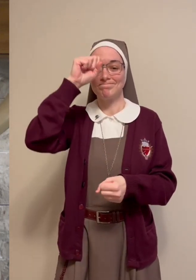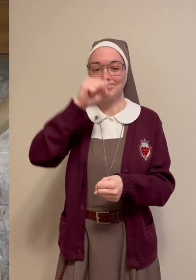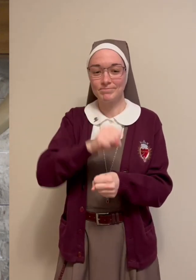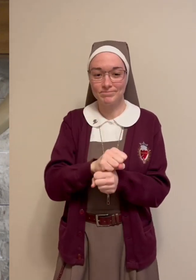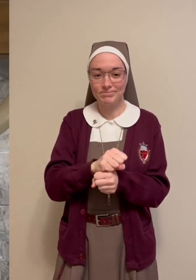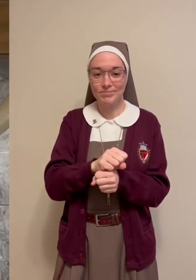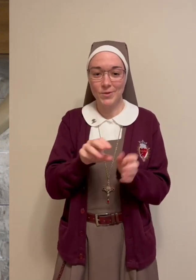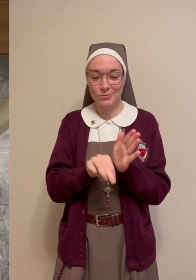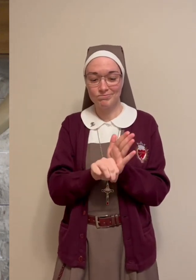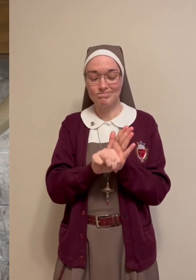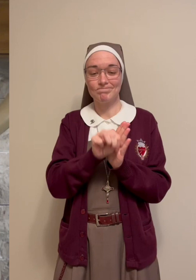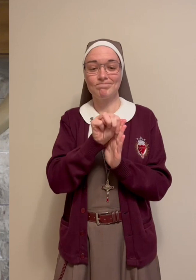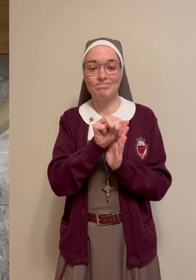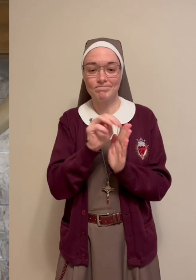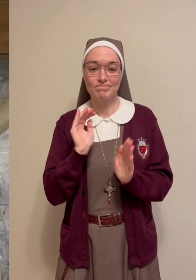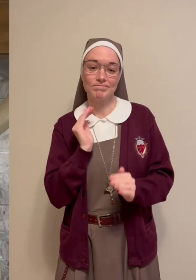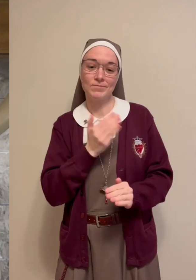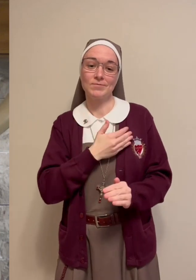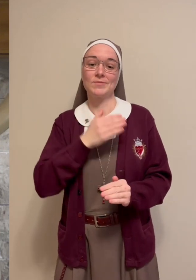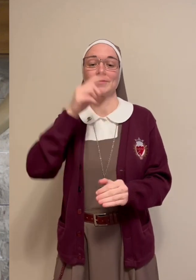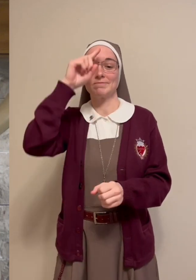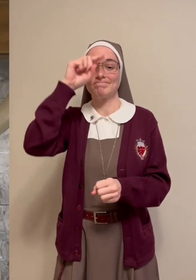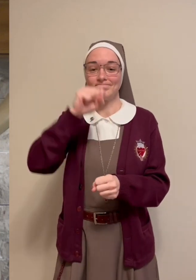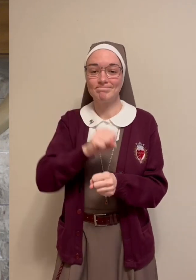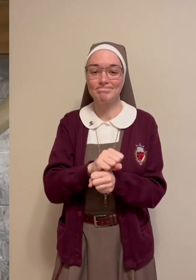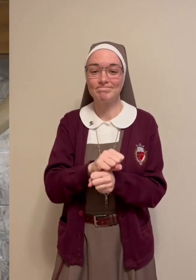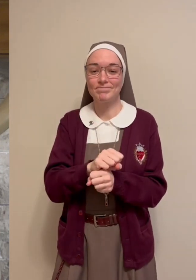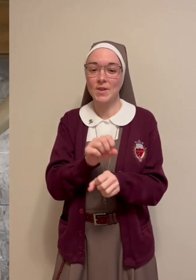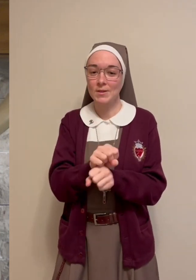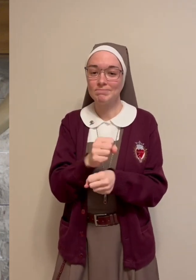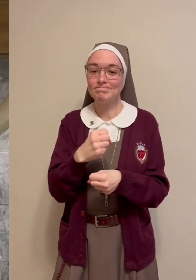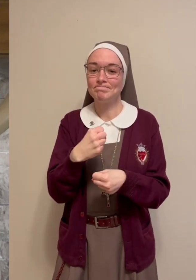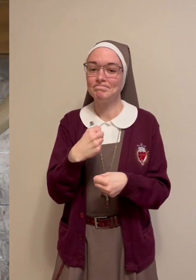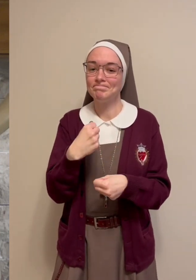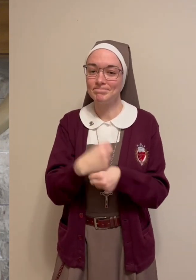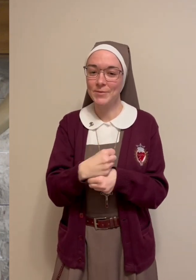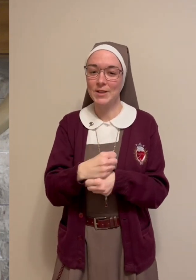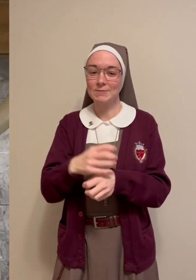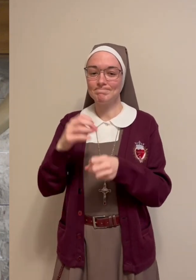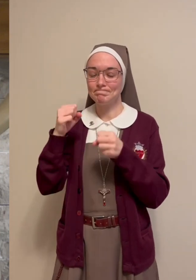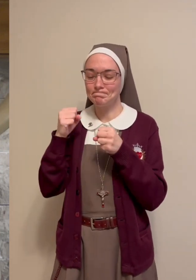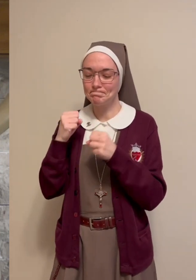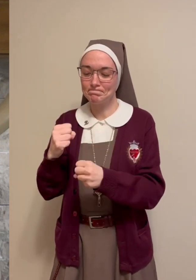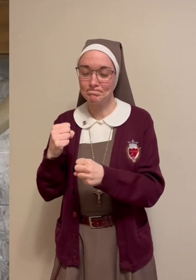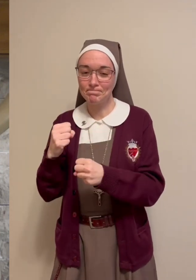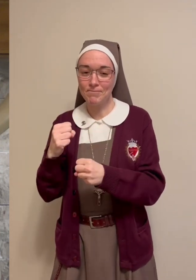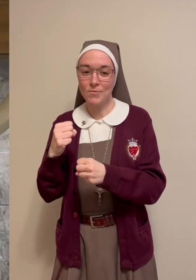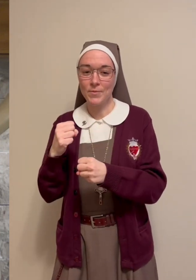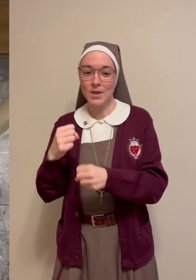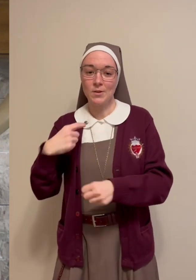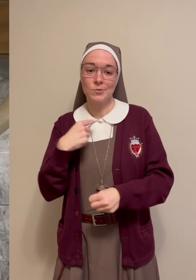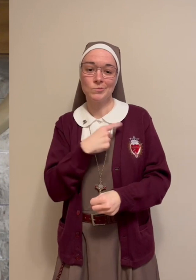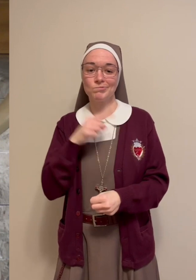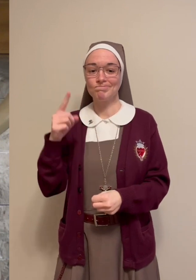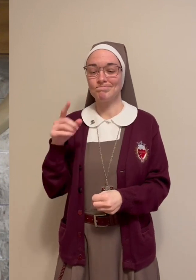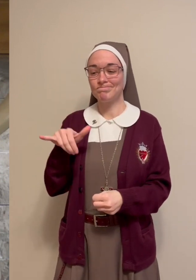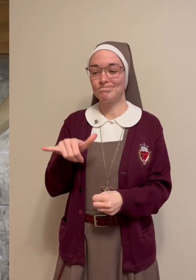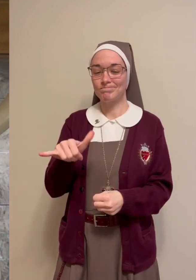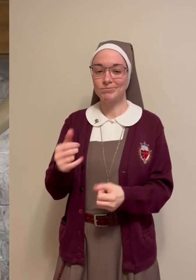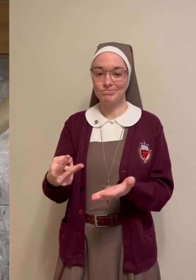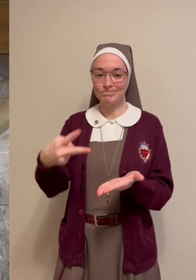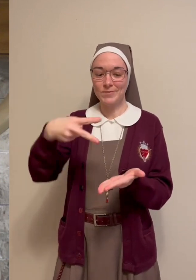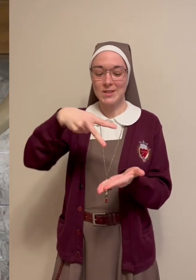madura nuestra fe, hazla inquebrantable para que siempre